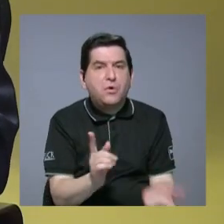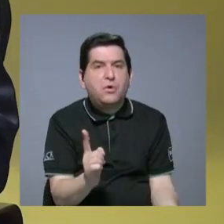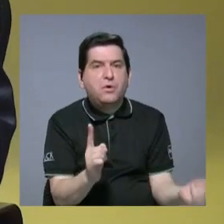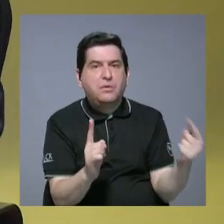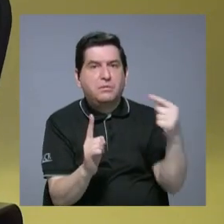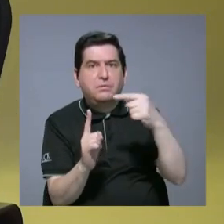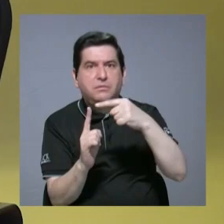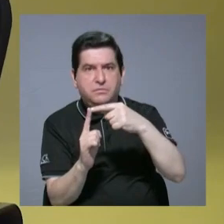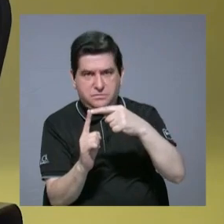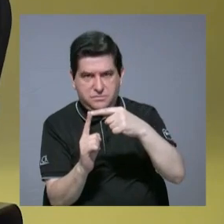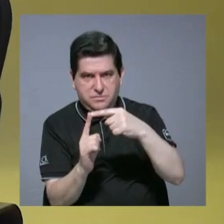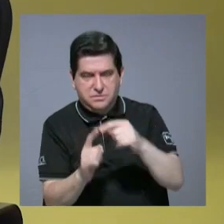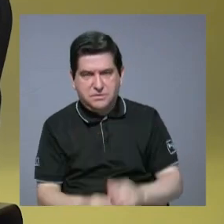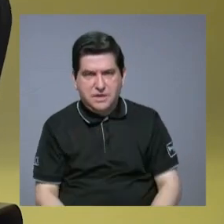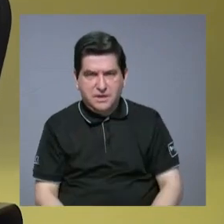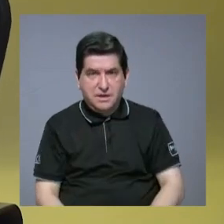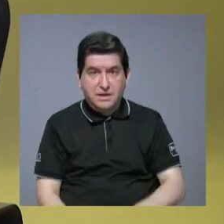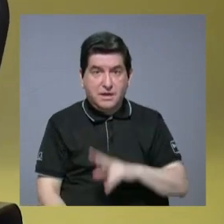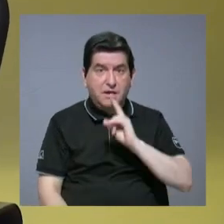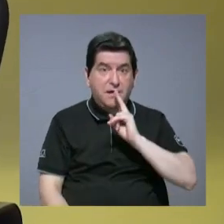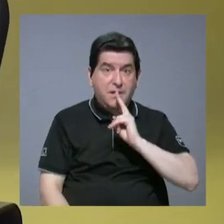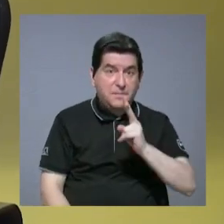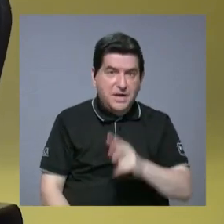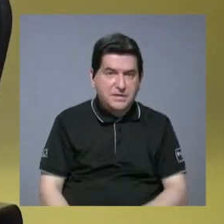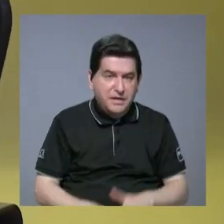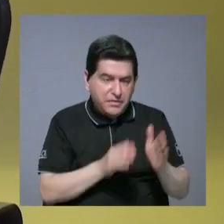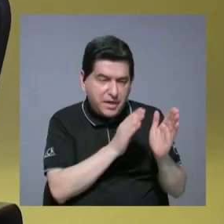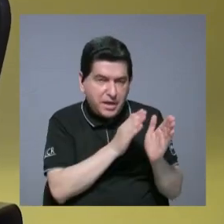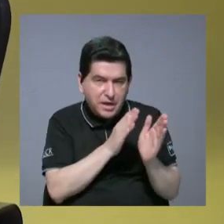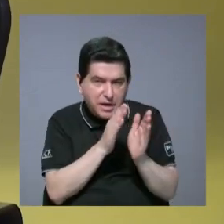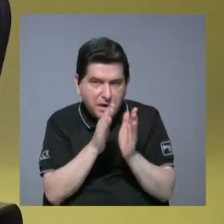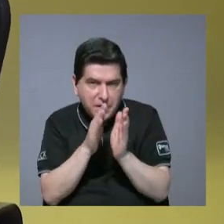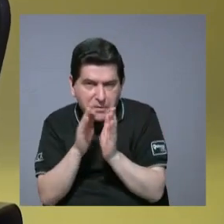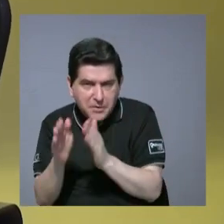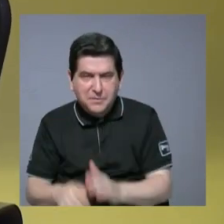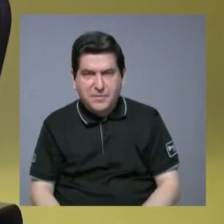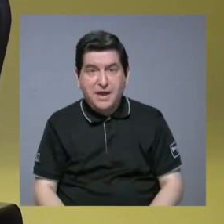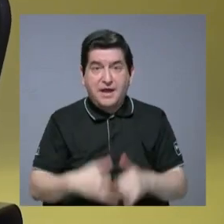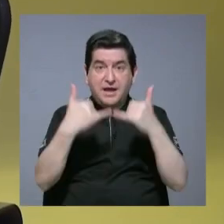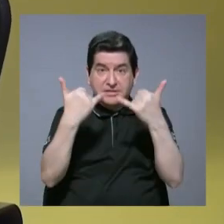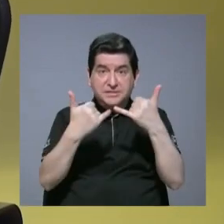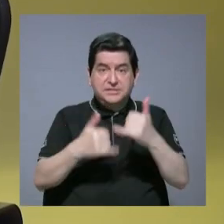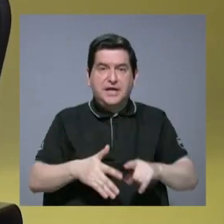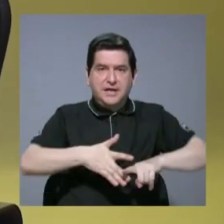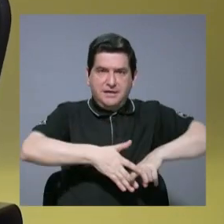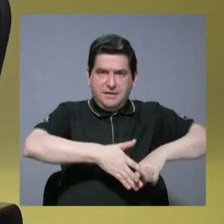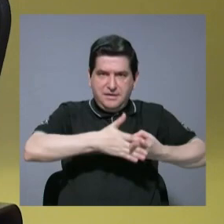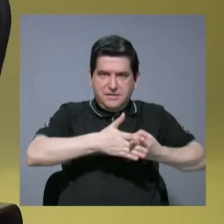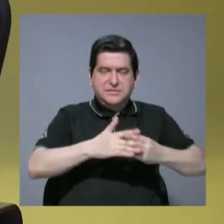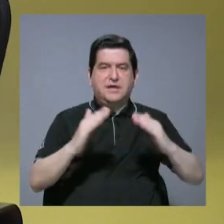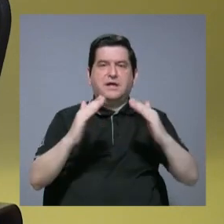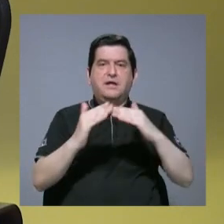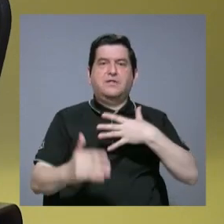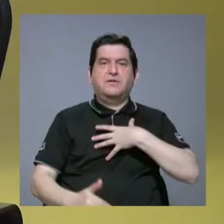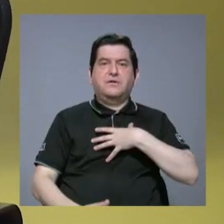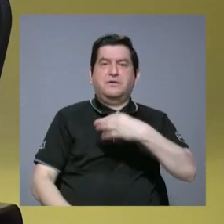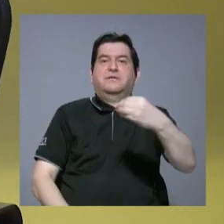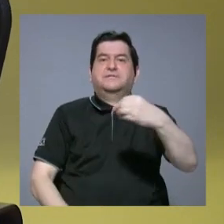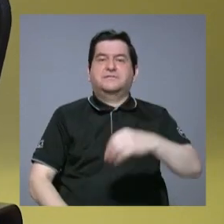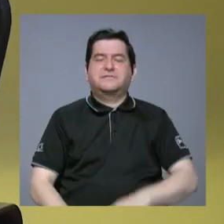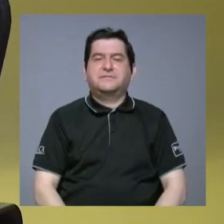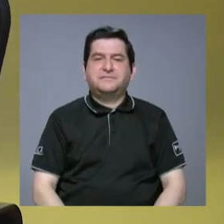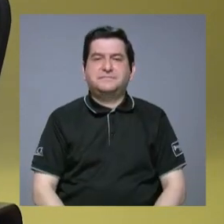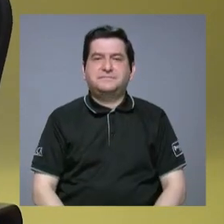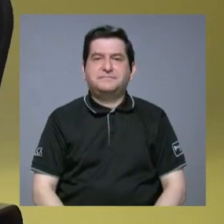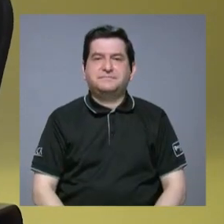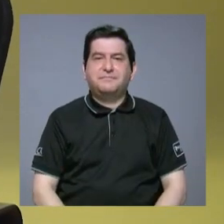llegar a una verdadera conspiración que se había gestado en la Casa Blanca y de la que